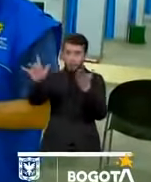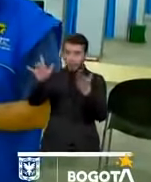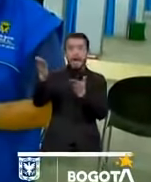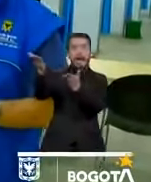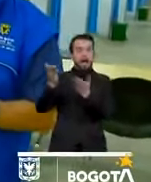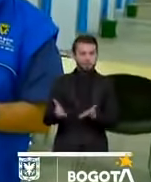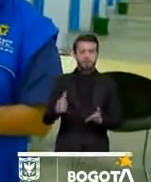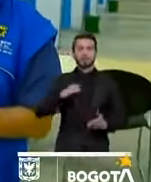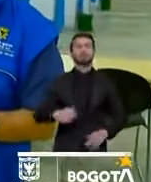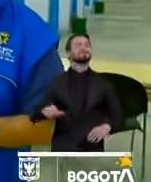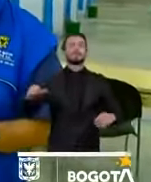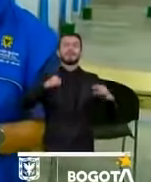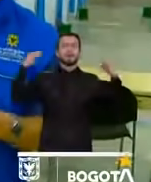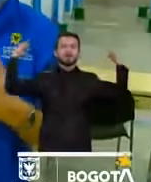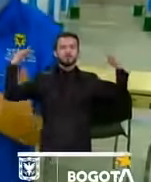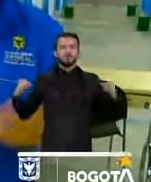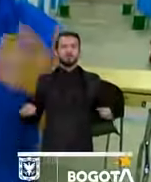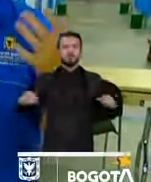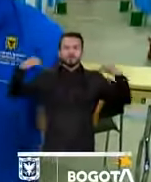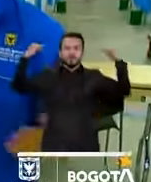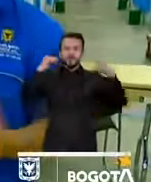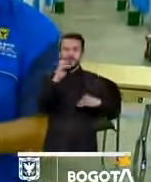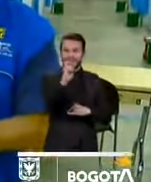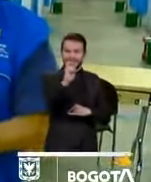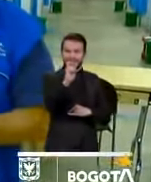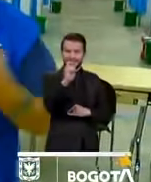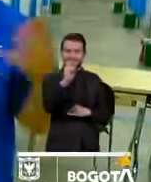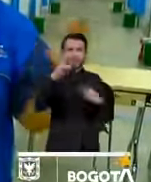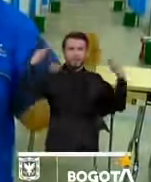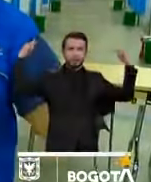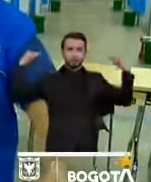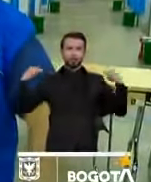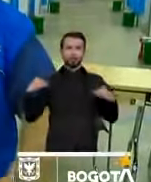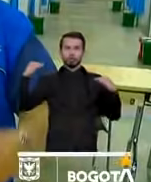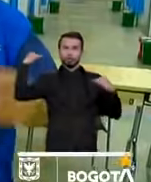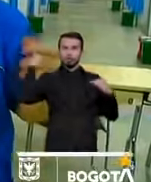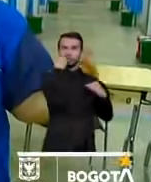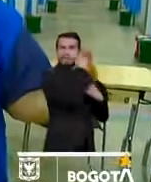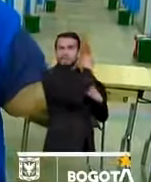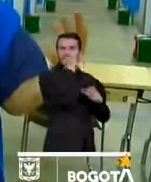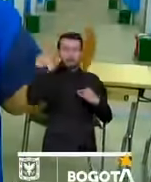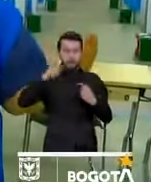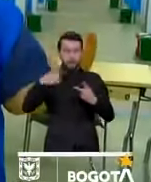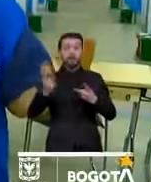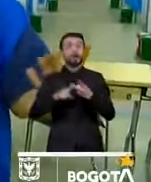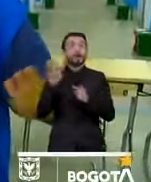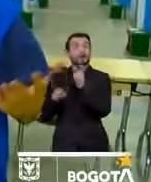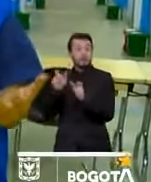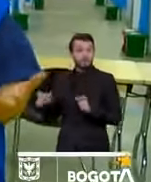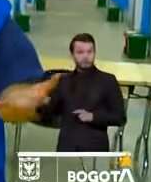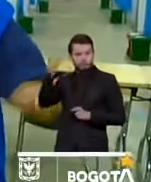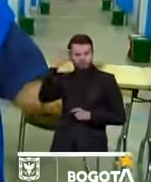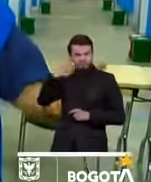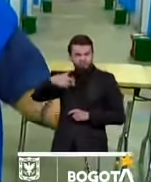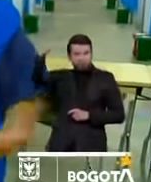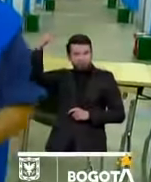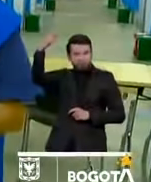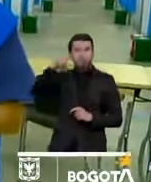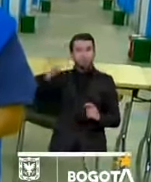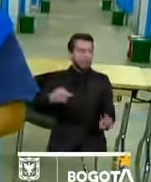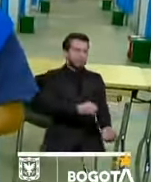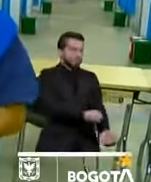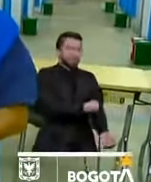también, imaginología vamos a tener, van a haber cirujanos, van a haber anestesiólogos, si se llega a requerir intubar un paciente pues